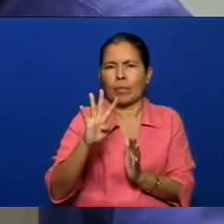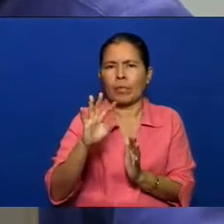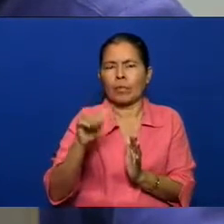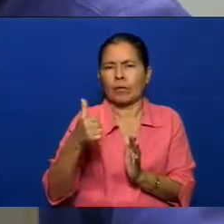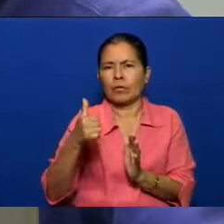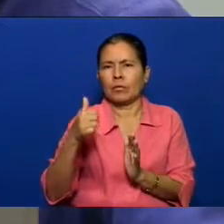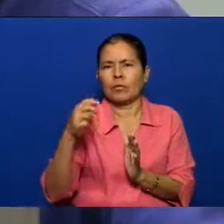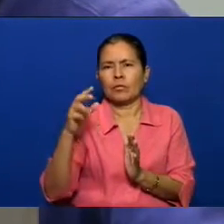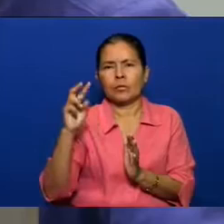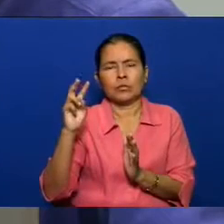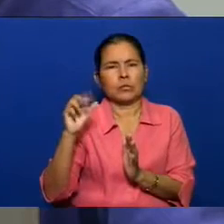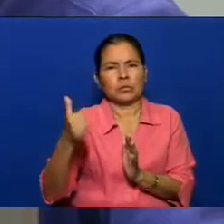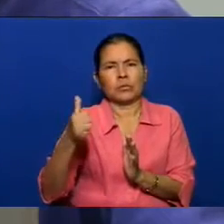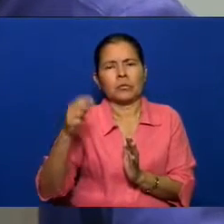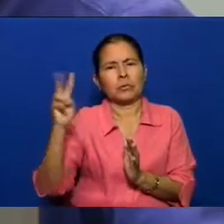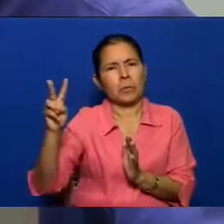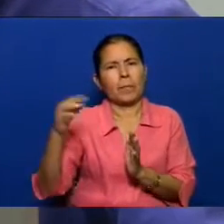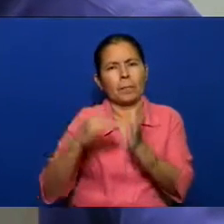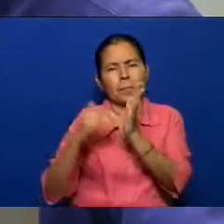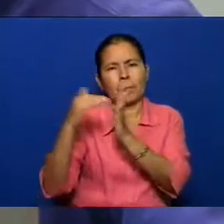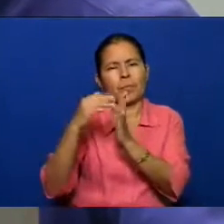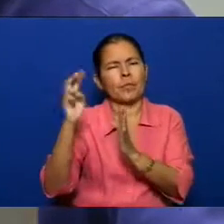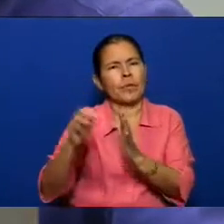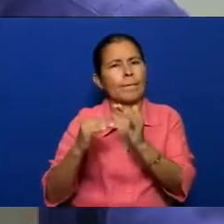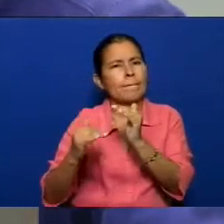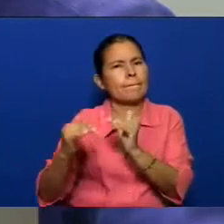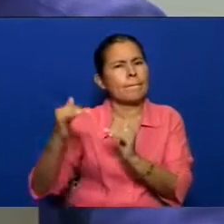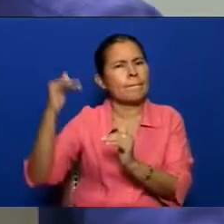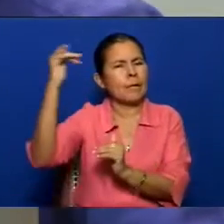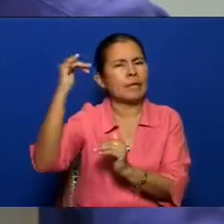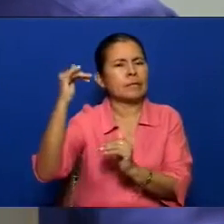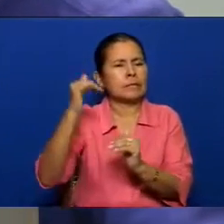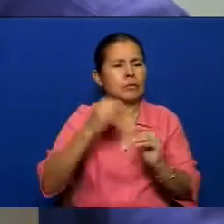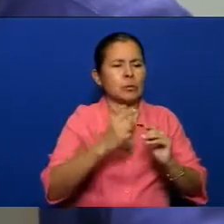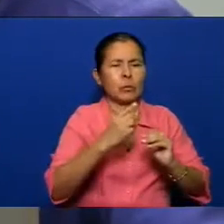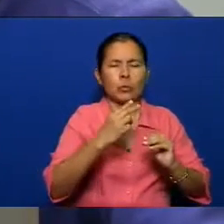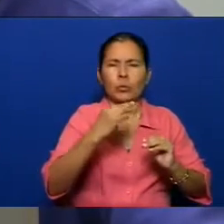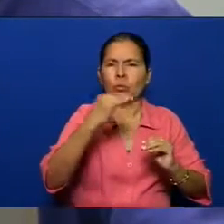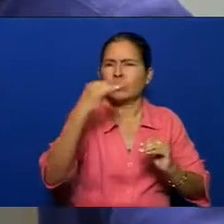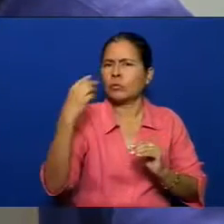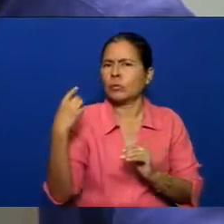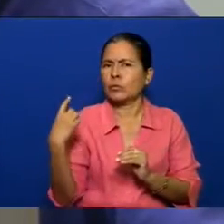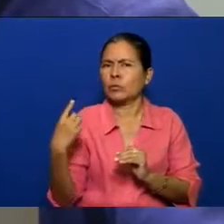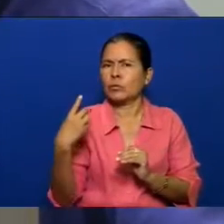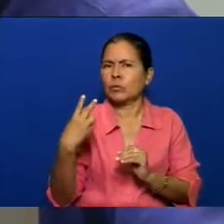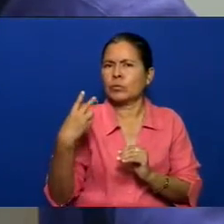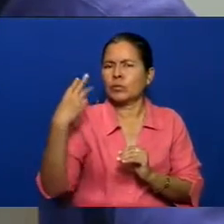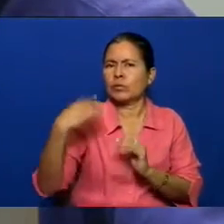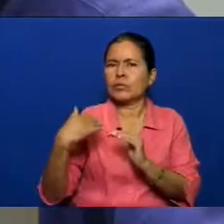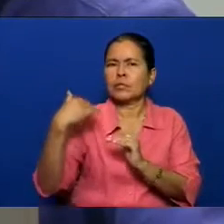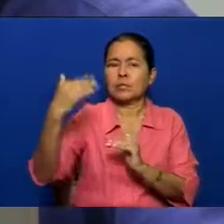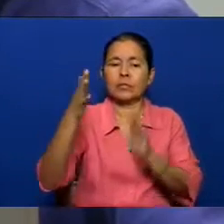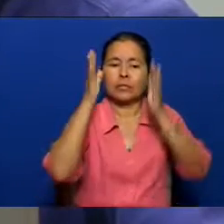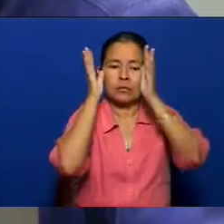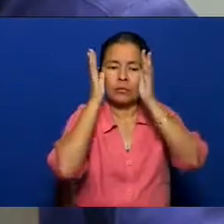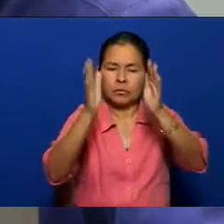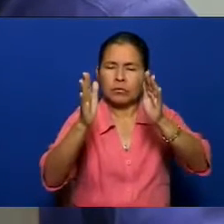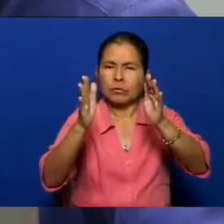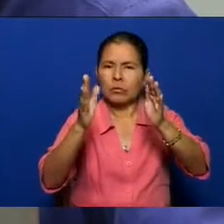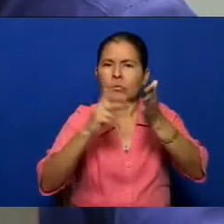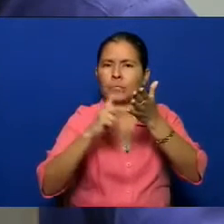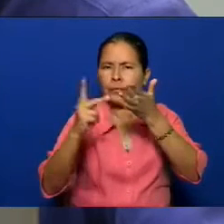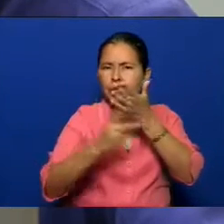de córdobas. Es decir, se ha más que triplicado la inversión en el área social. Y